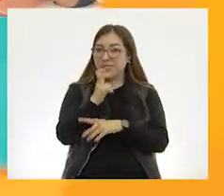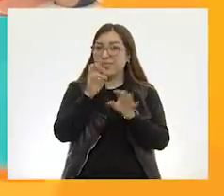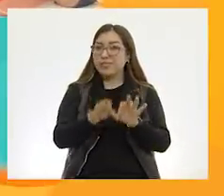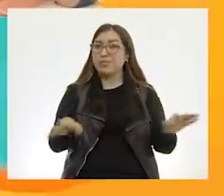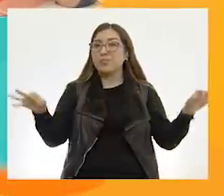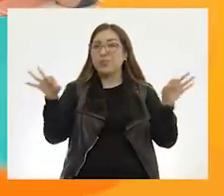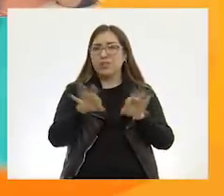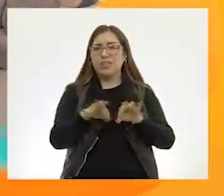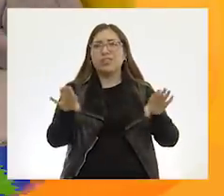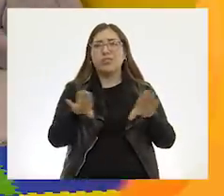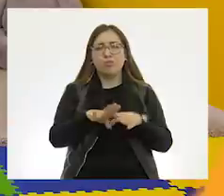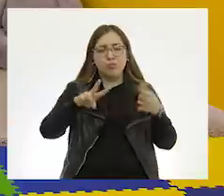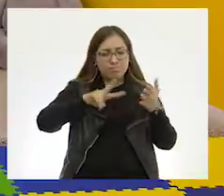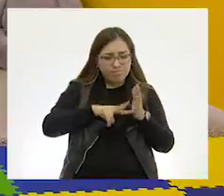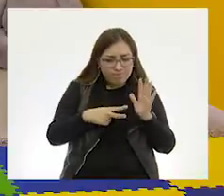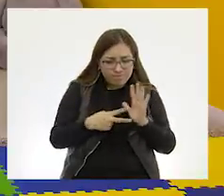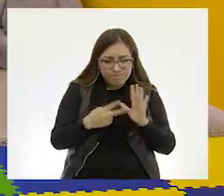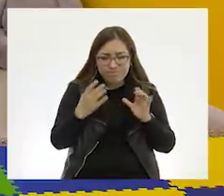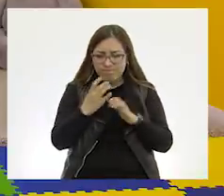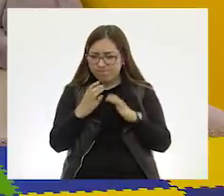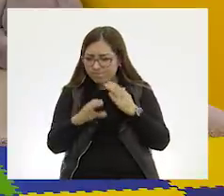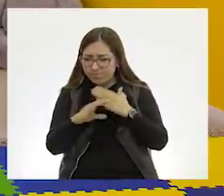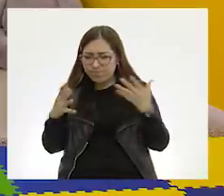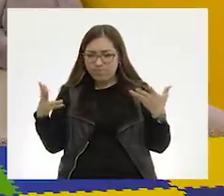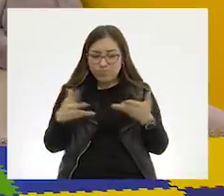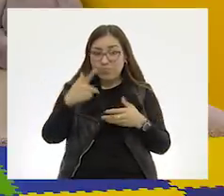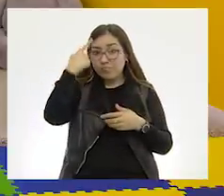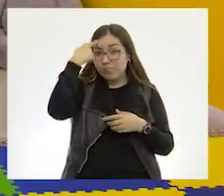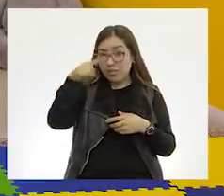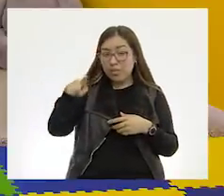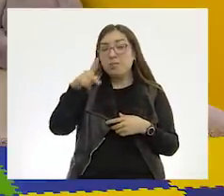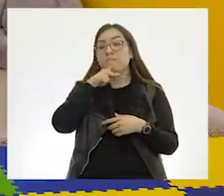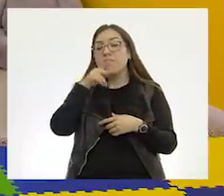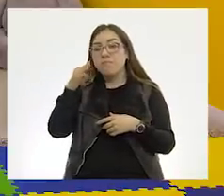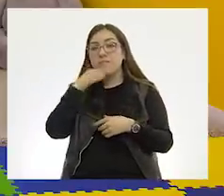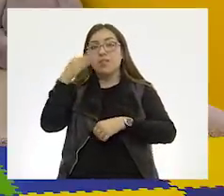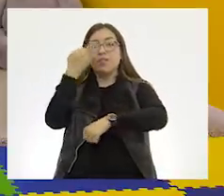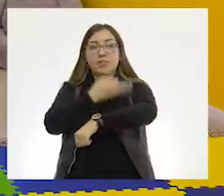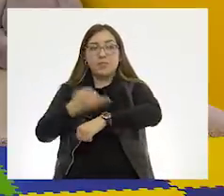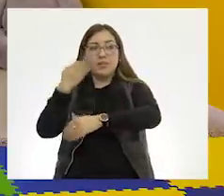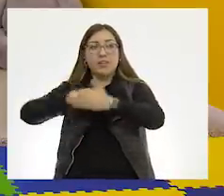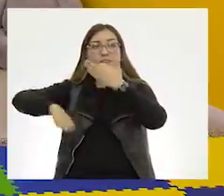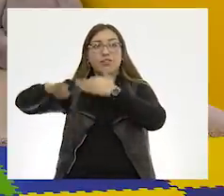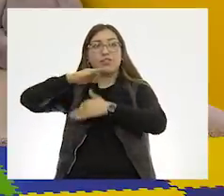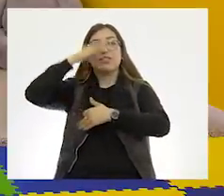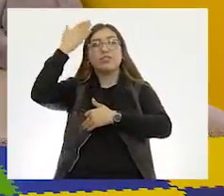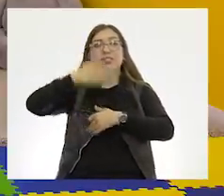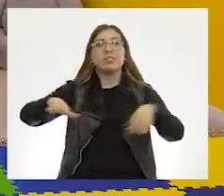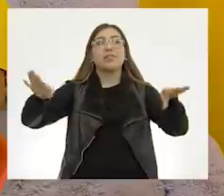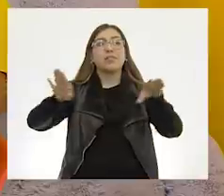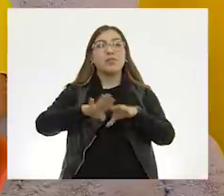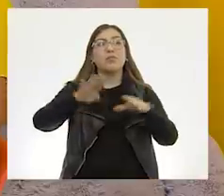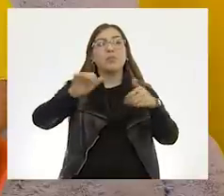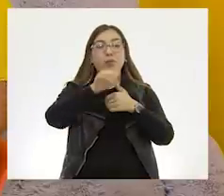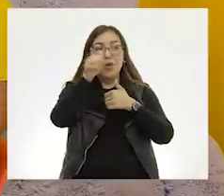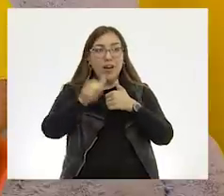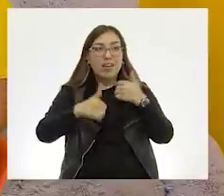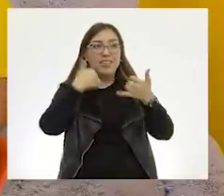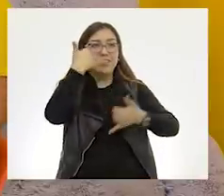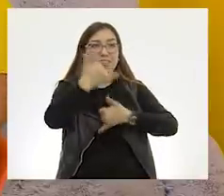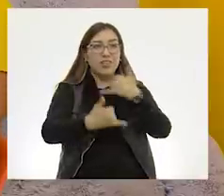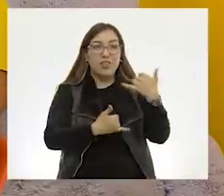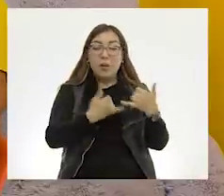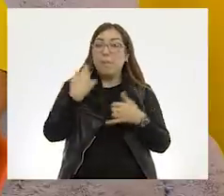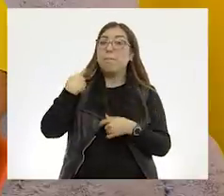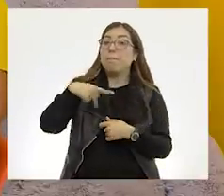estrategias para que las personas que están al cuidado de niñas y niños manejen de forma apropiada el arte y el juego. Pero sobre